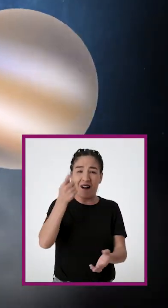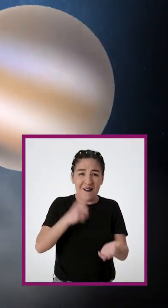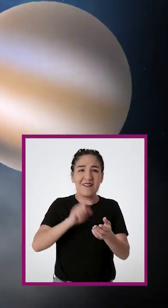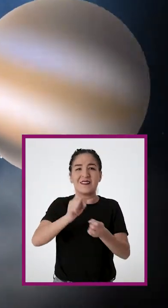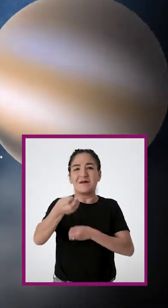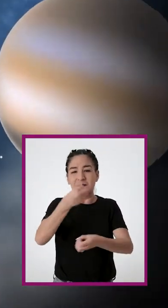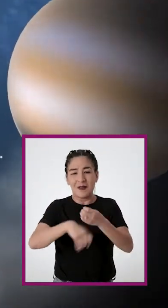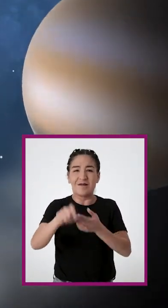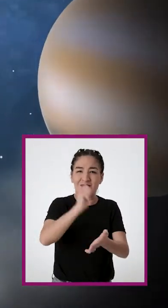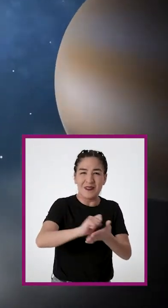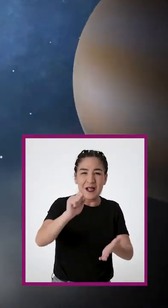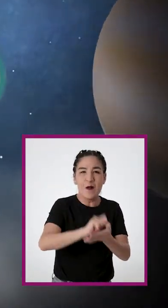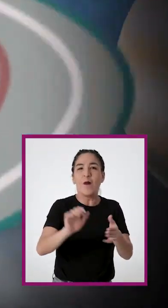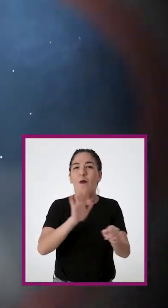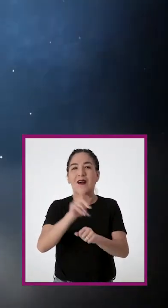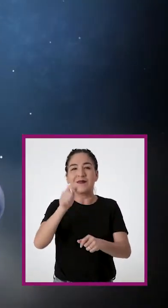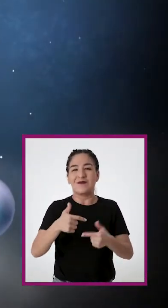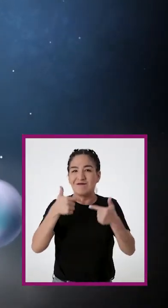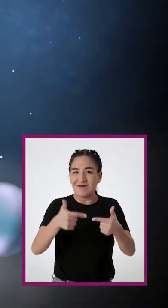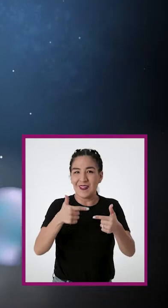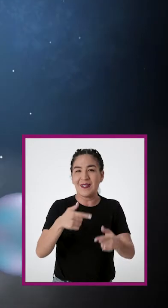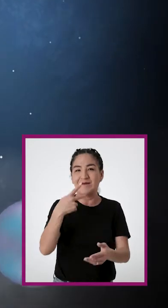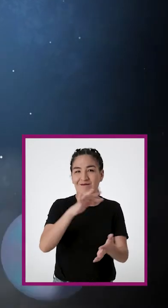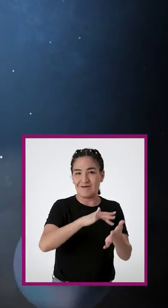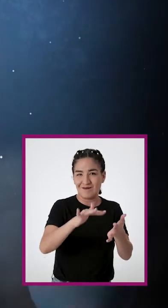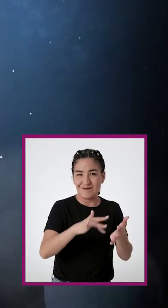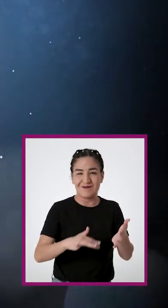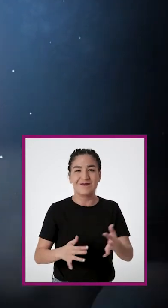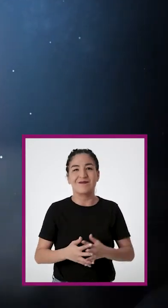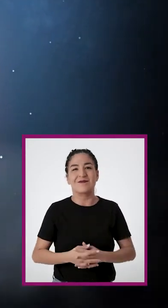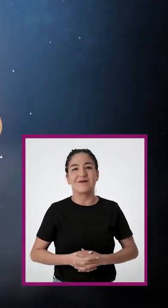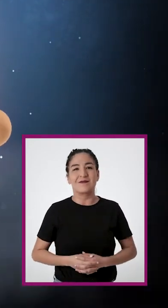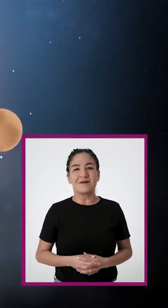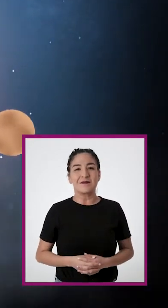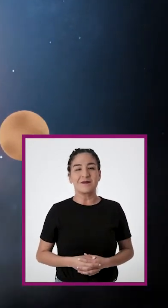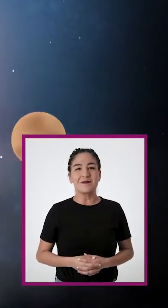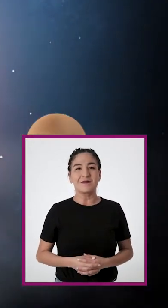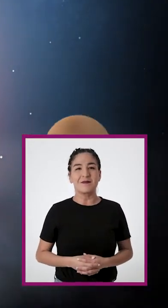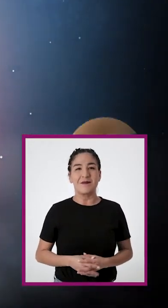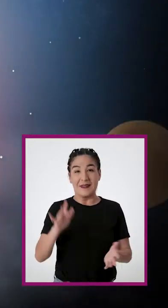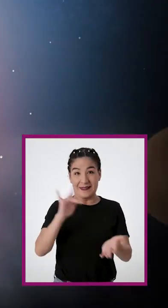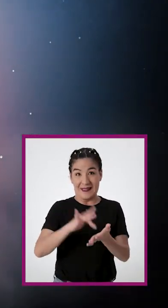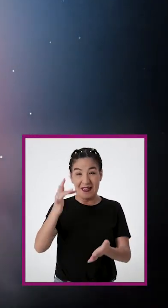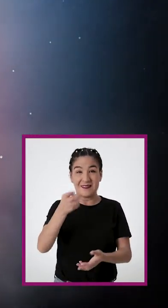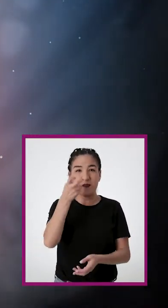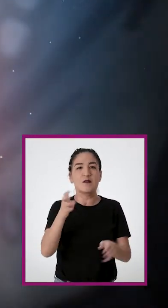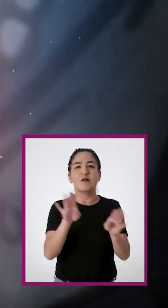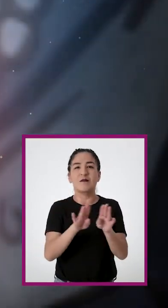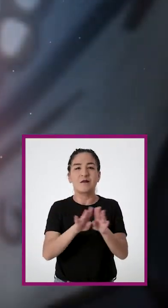Su extensa obra es muestra de la versatilidad de los géneros literarios.